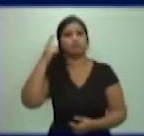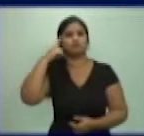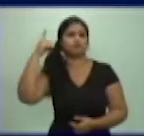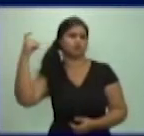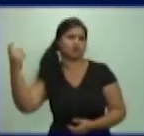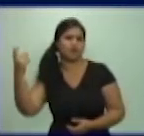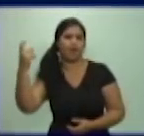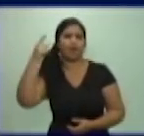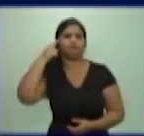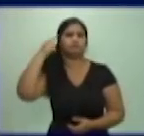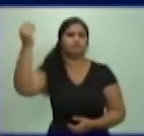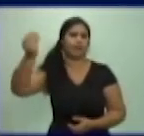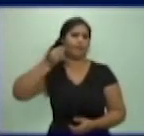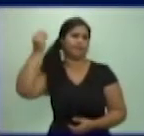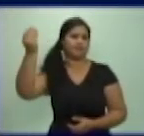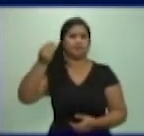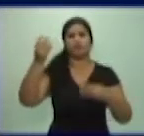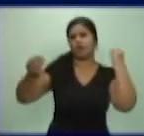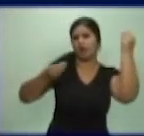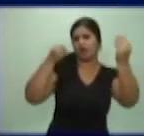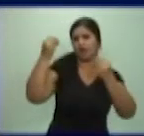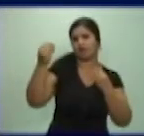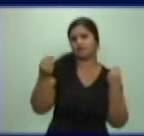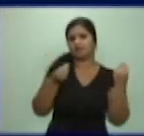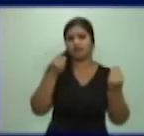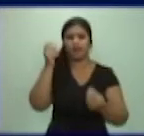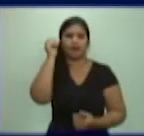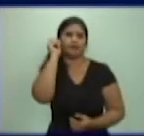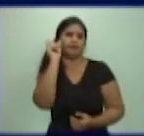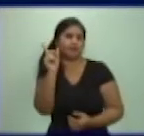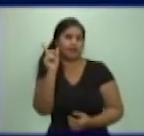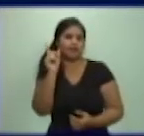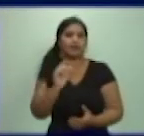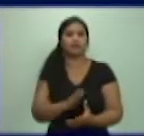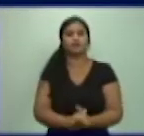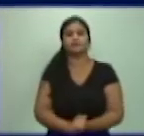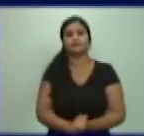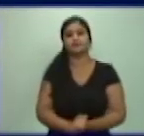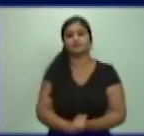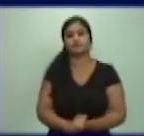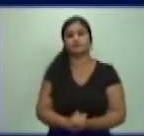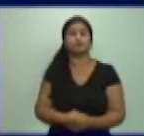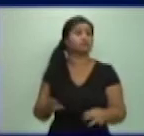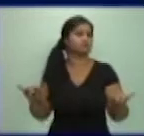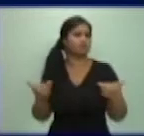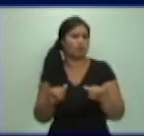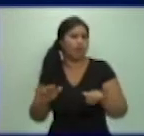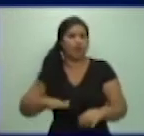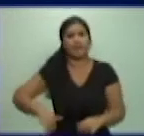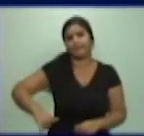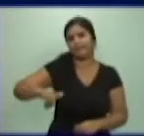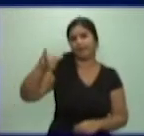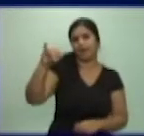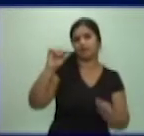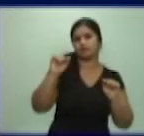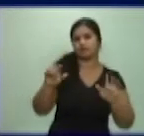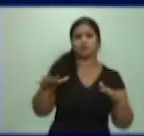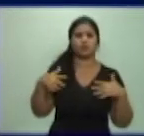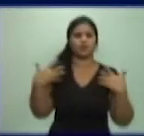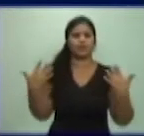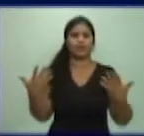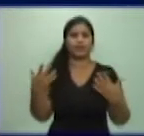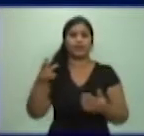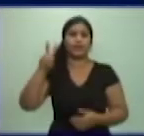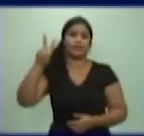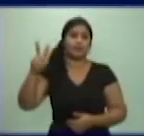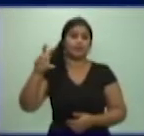tiempo, y que nos muestra un sinfín de aspectos que la vida diaria es incapaz de enseñar. Por tanto, estos temas